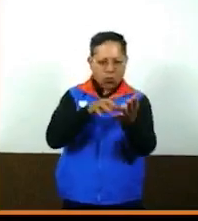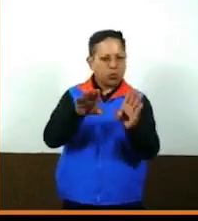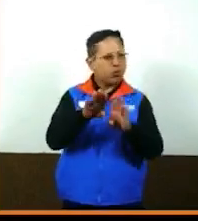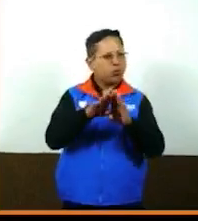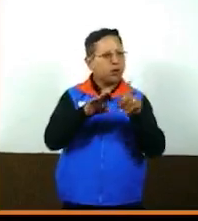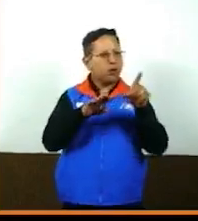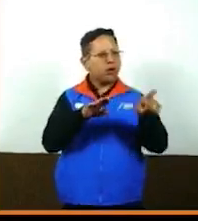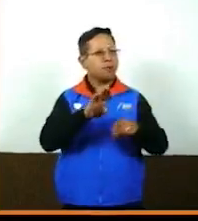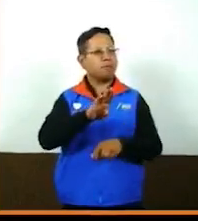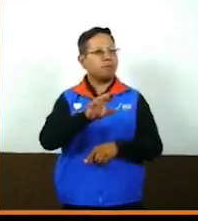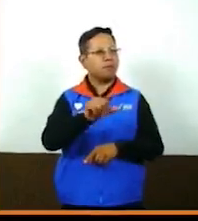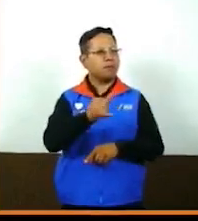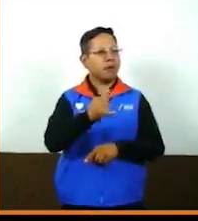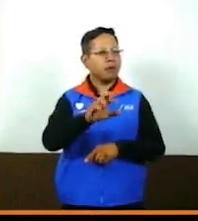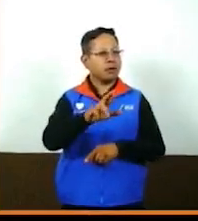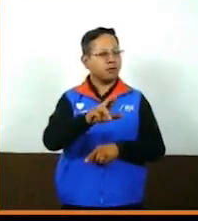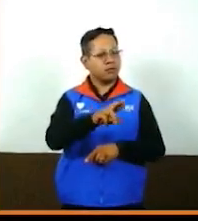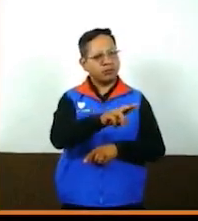Bayer.